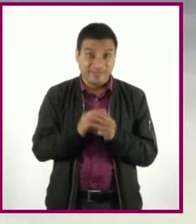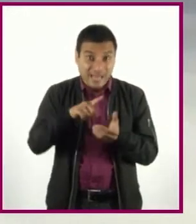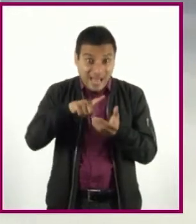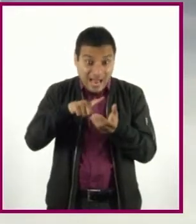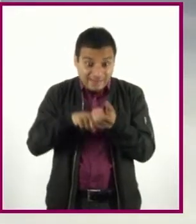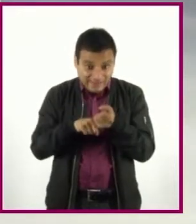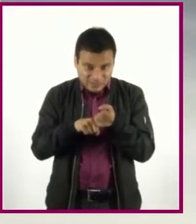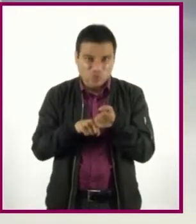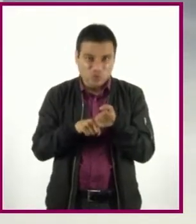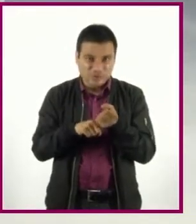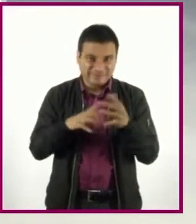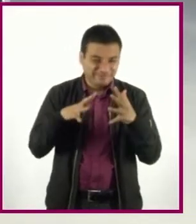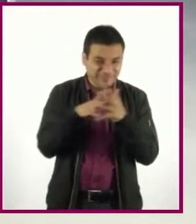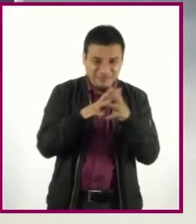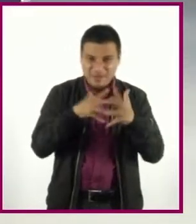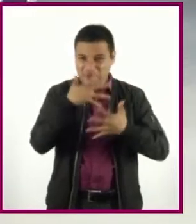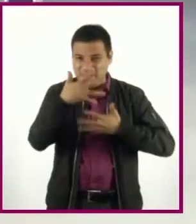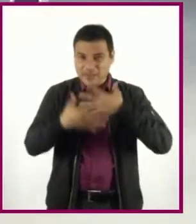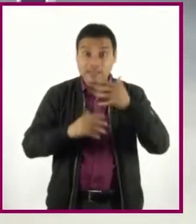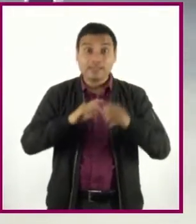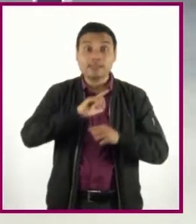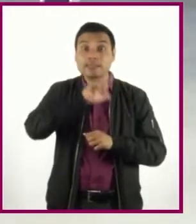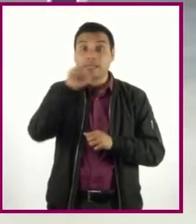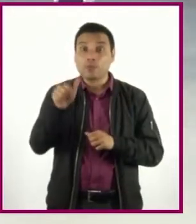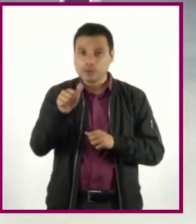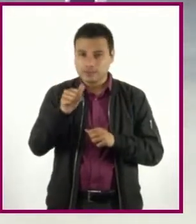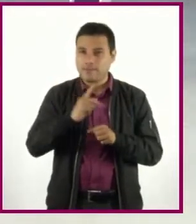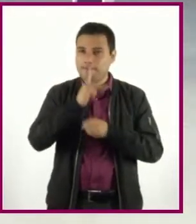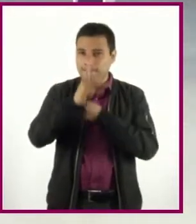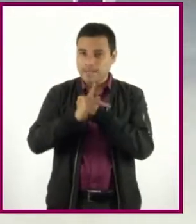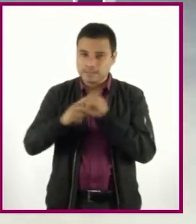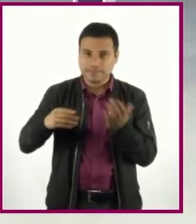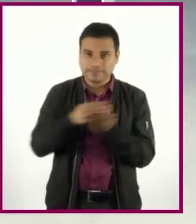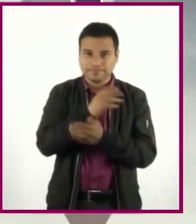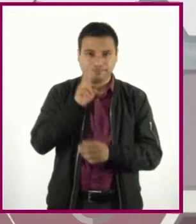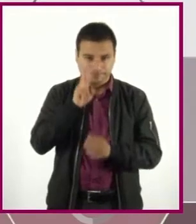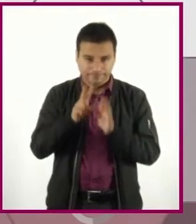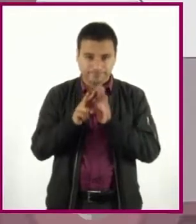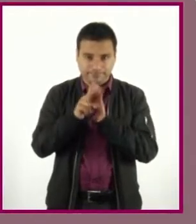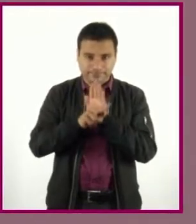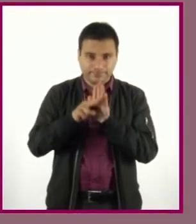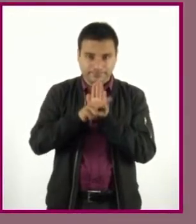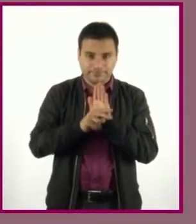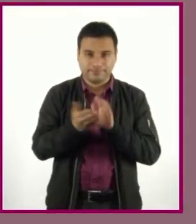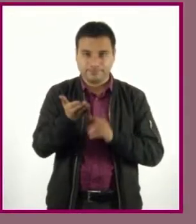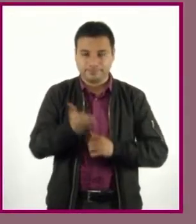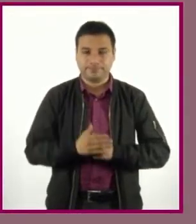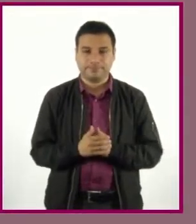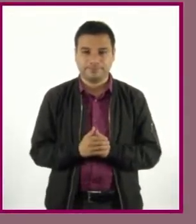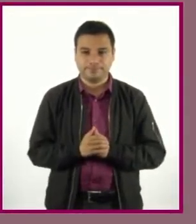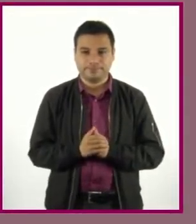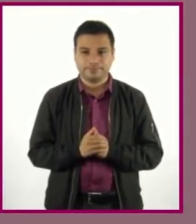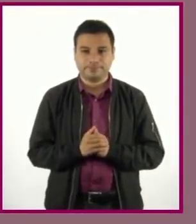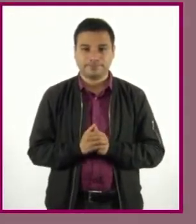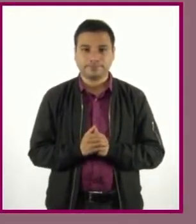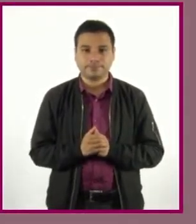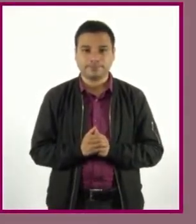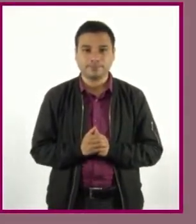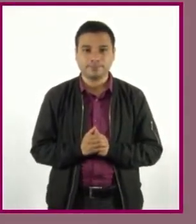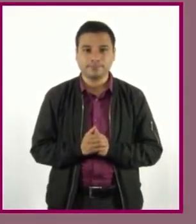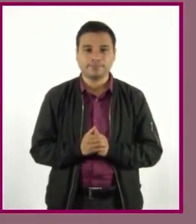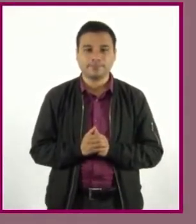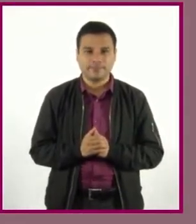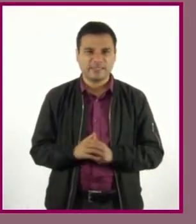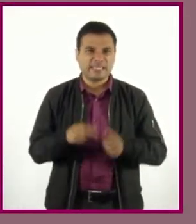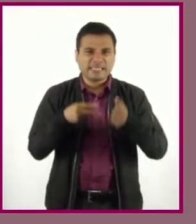tuvo repercusiones de alcance mundial, como veremos en el siguiente video. Uno de los principales factores en el conflicto